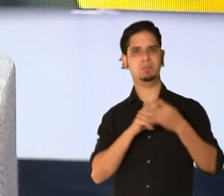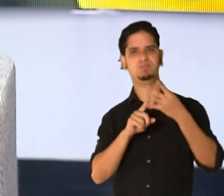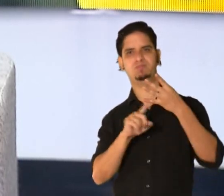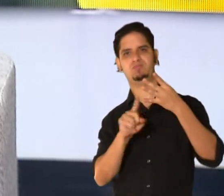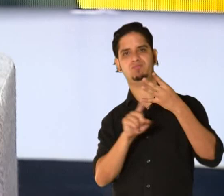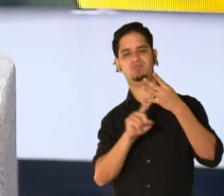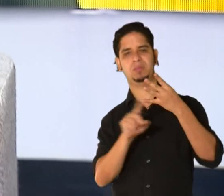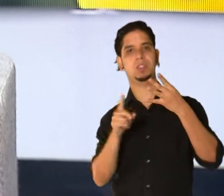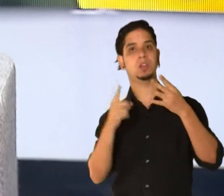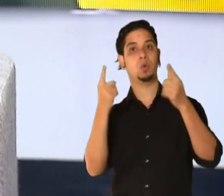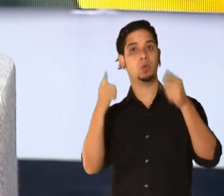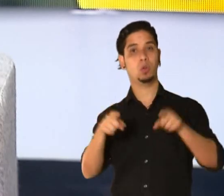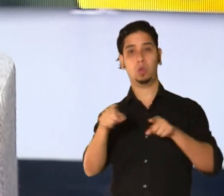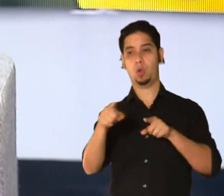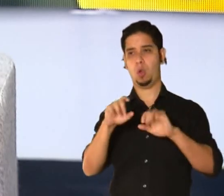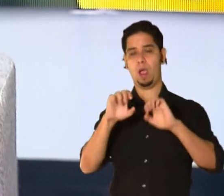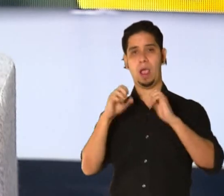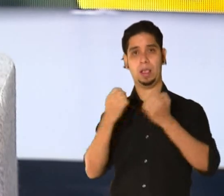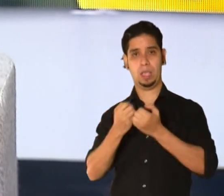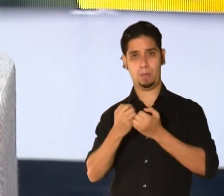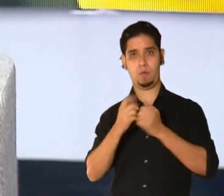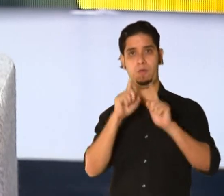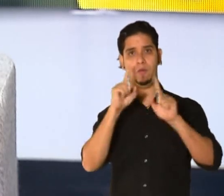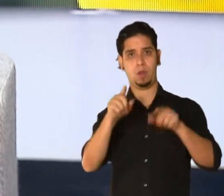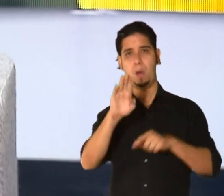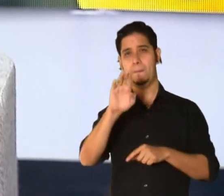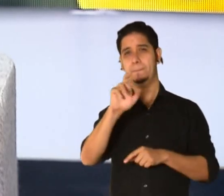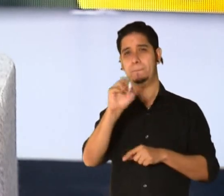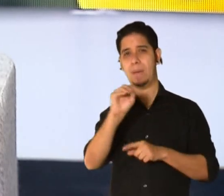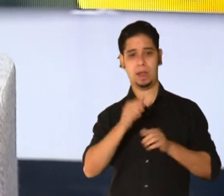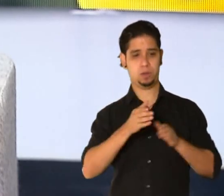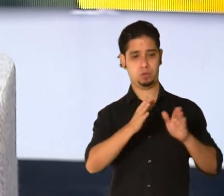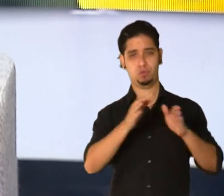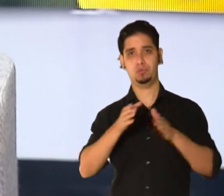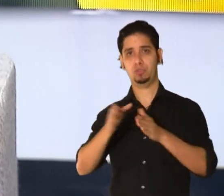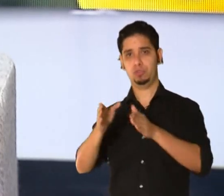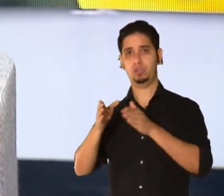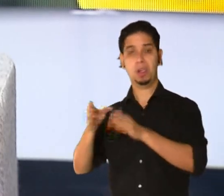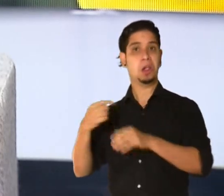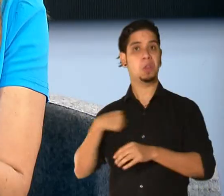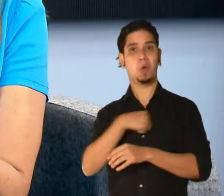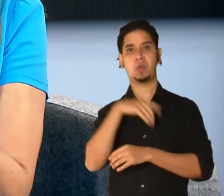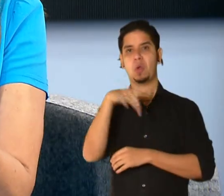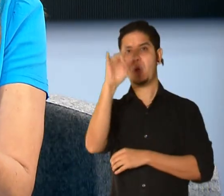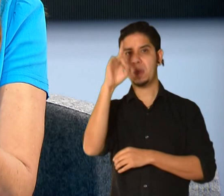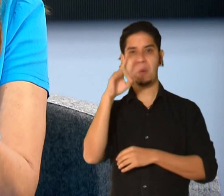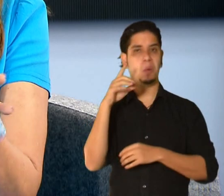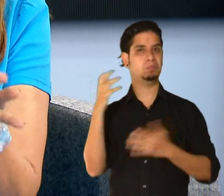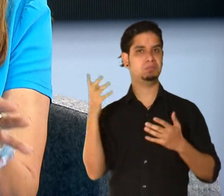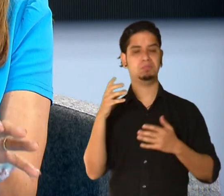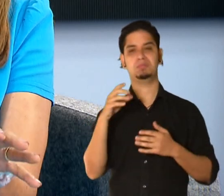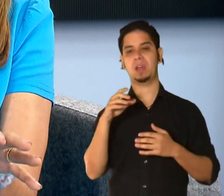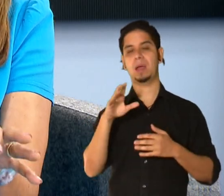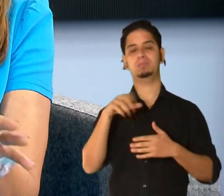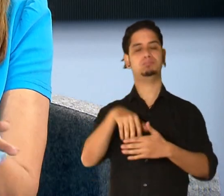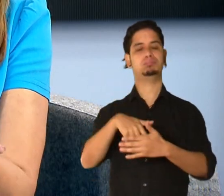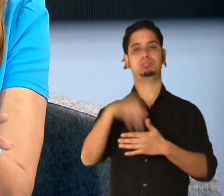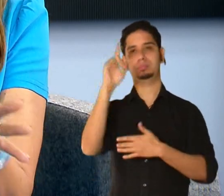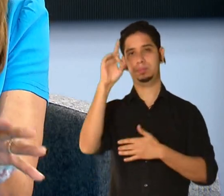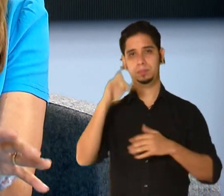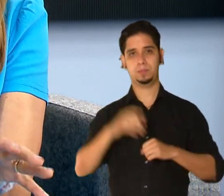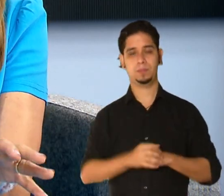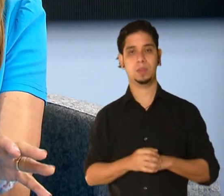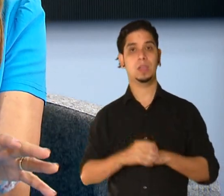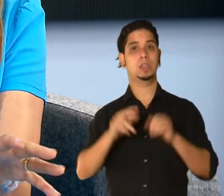fueron desplazados a los barrios donde ya habíamos seleccionado al azar. O sea que ustedes tomaron un retrato en